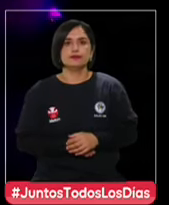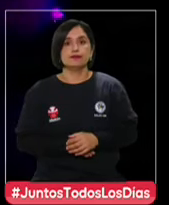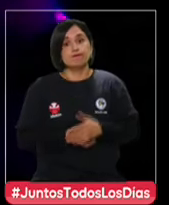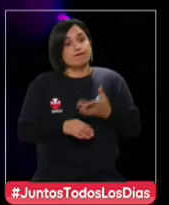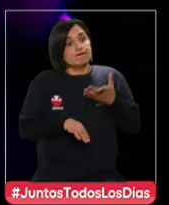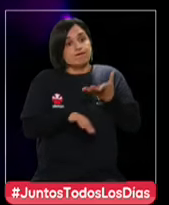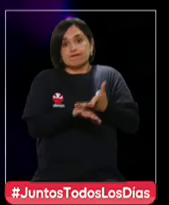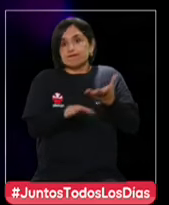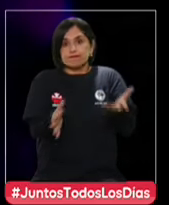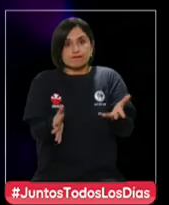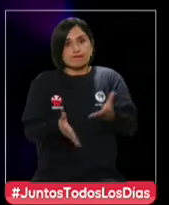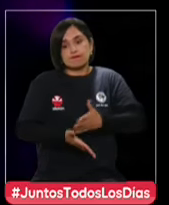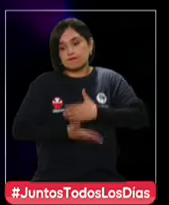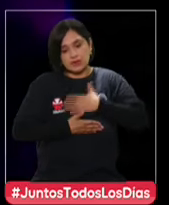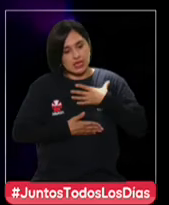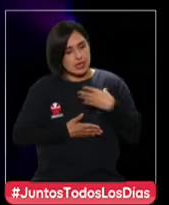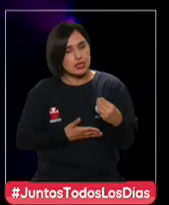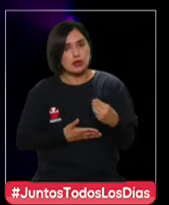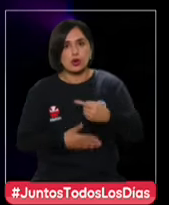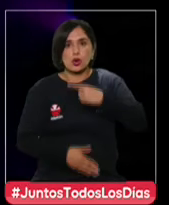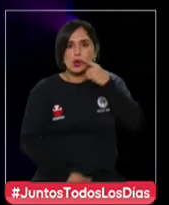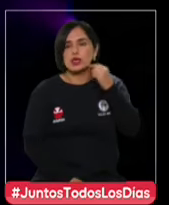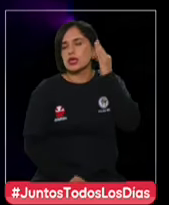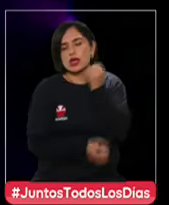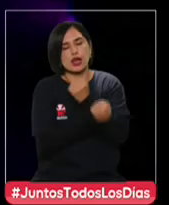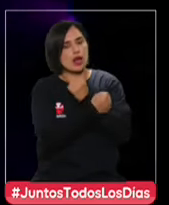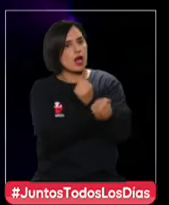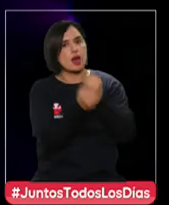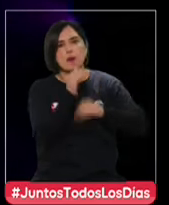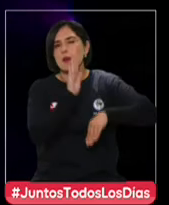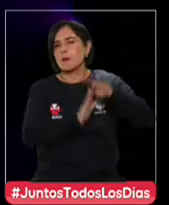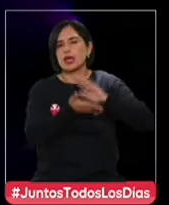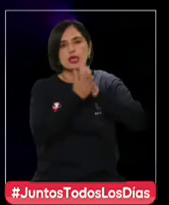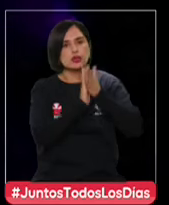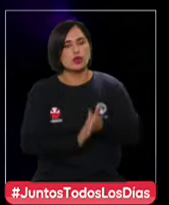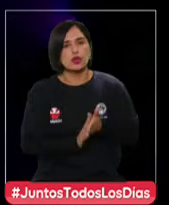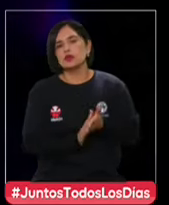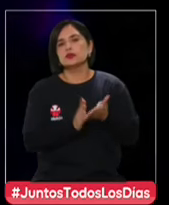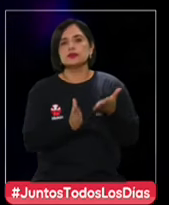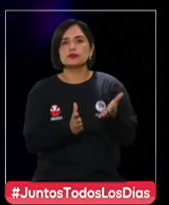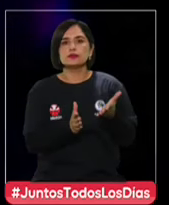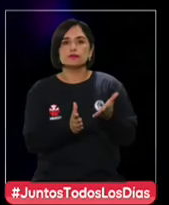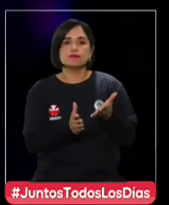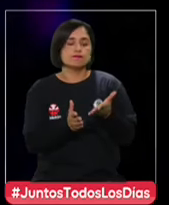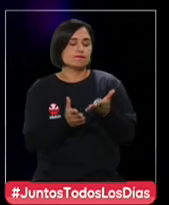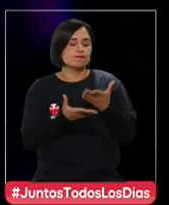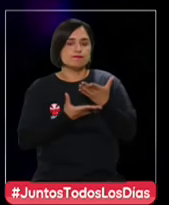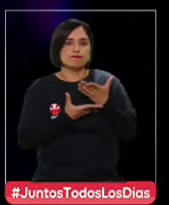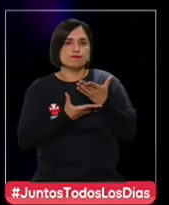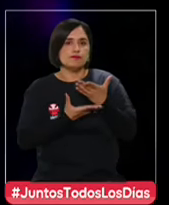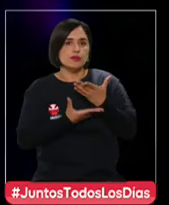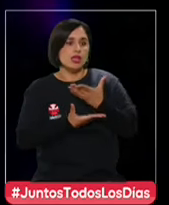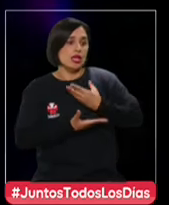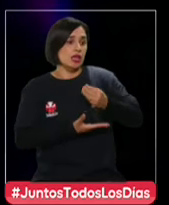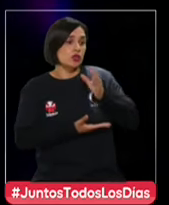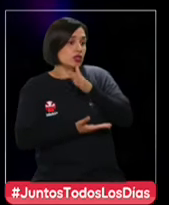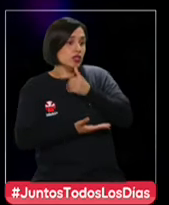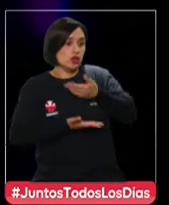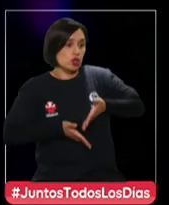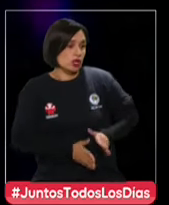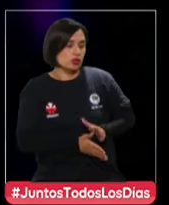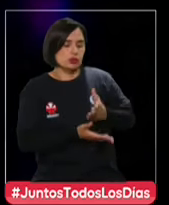que tengo, es mi hijo, es mi hija, la amo por sobre todas las cosas. Y dejar partir al hijo que uno no tuvo.